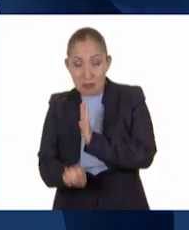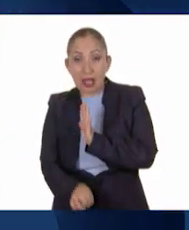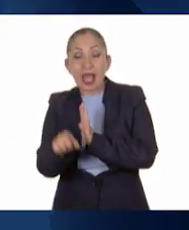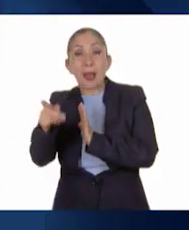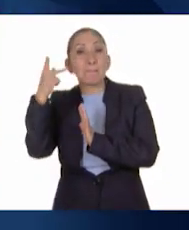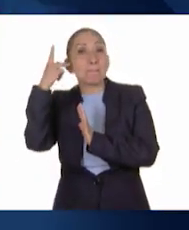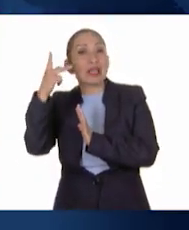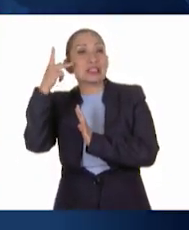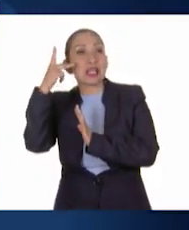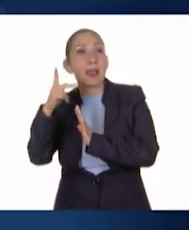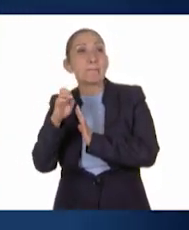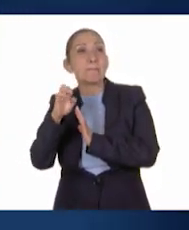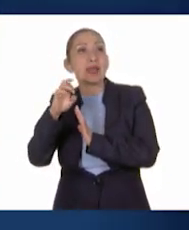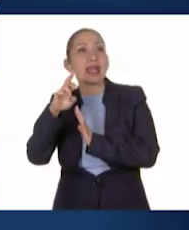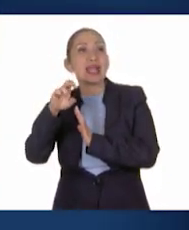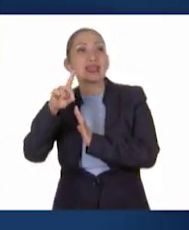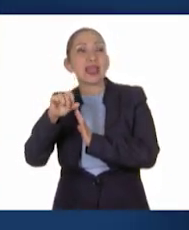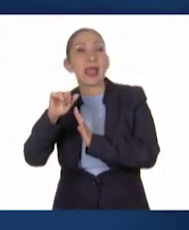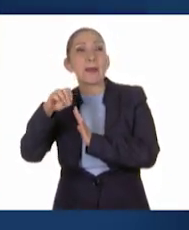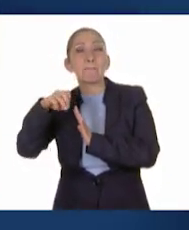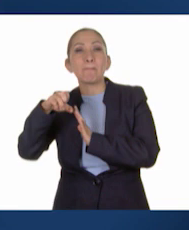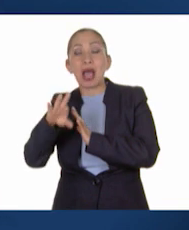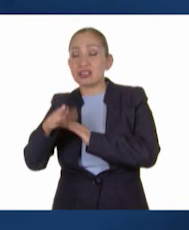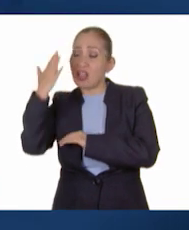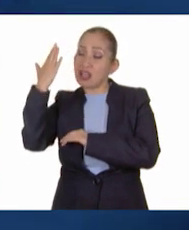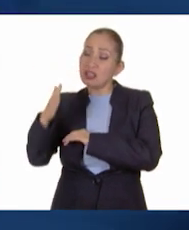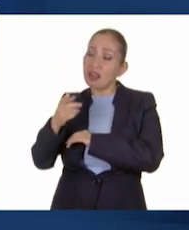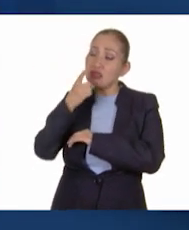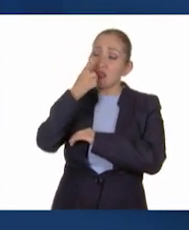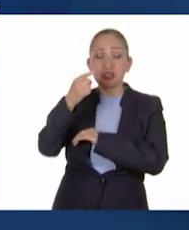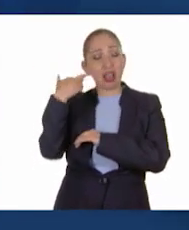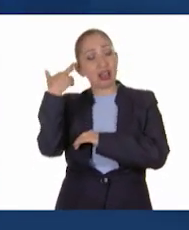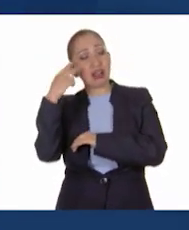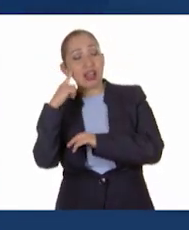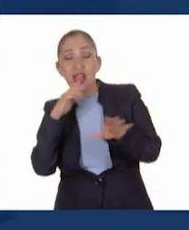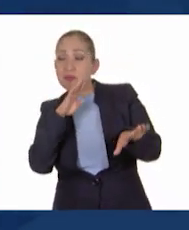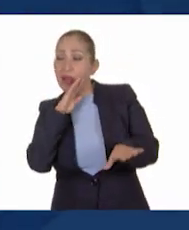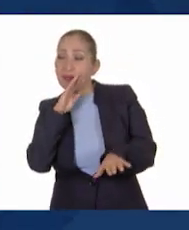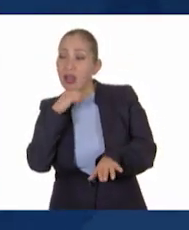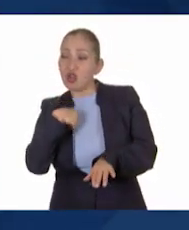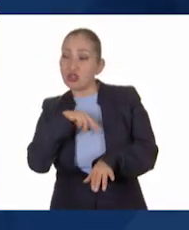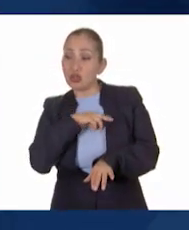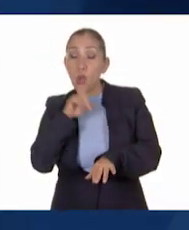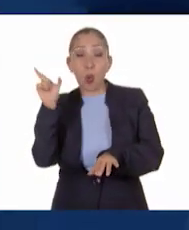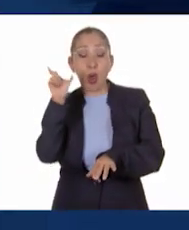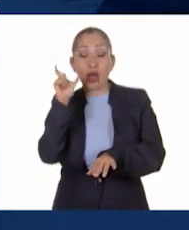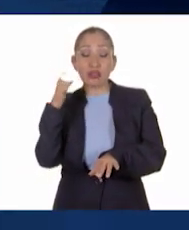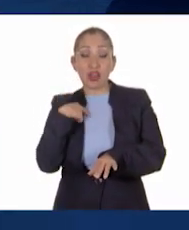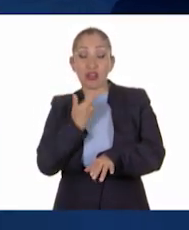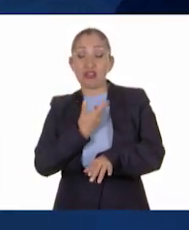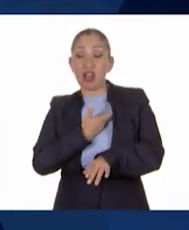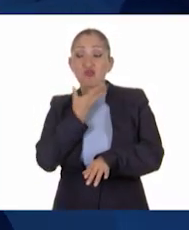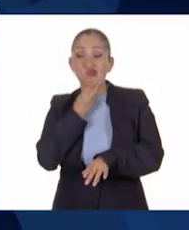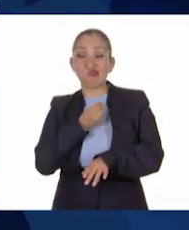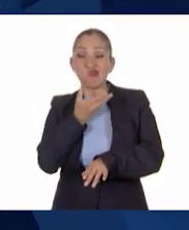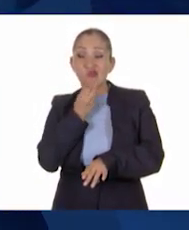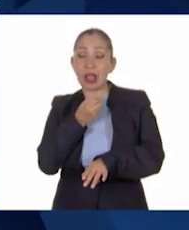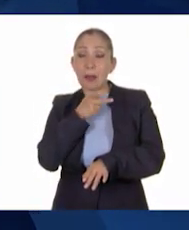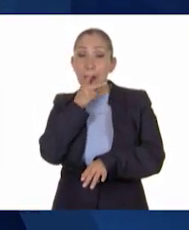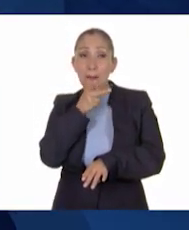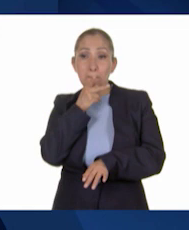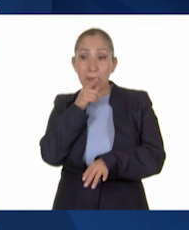el príncipe Verdemar. Pero ya sabéis lo que dice la reina nuestra madre, cuando le repele las barbas al rey nuestro